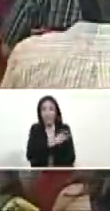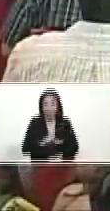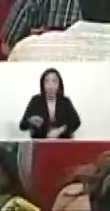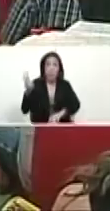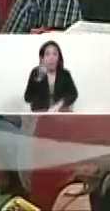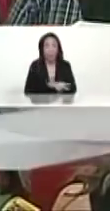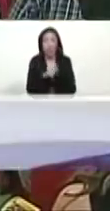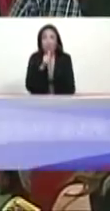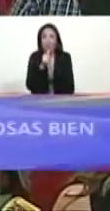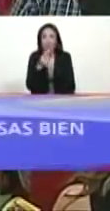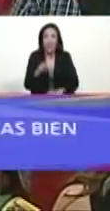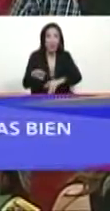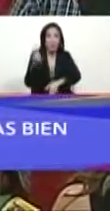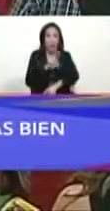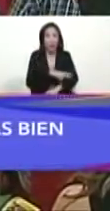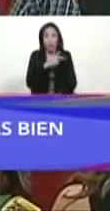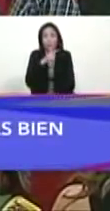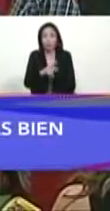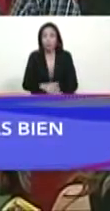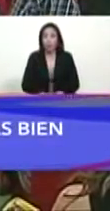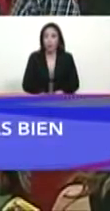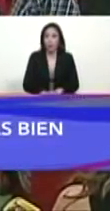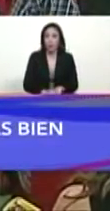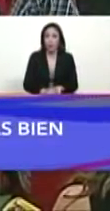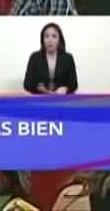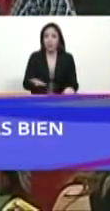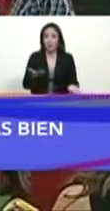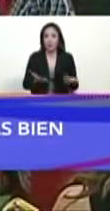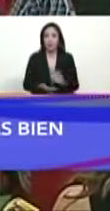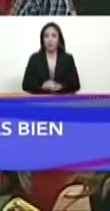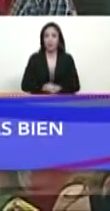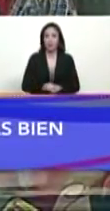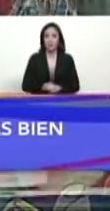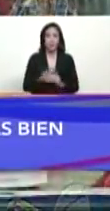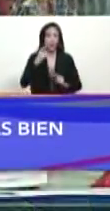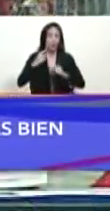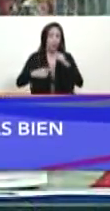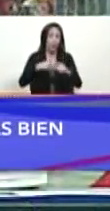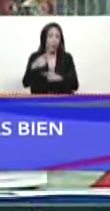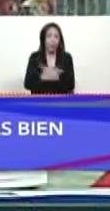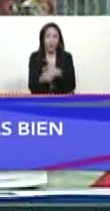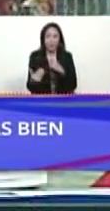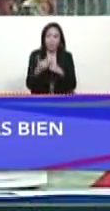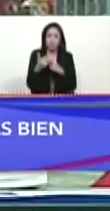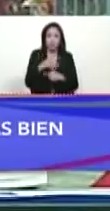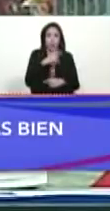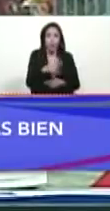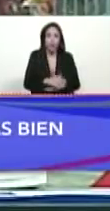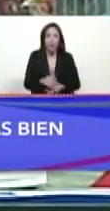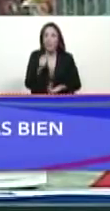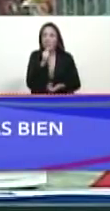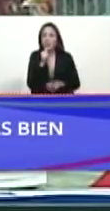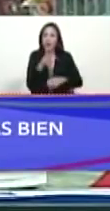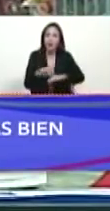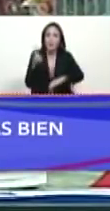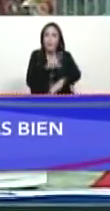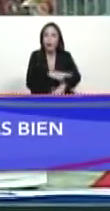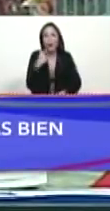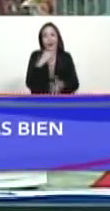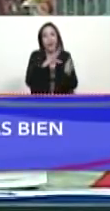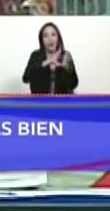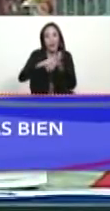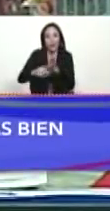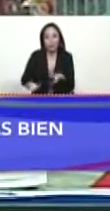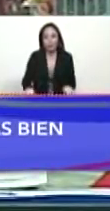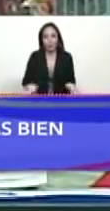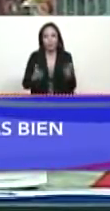silencioso que nosotros tenemos todos los días haciéndole daño al pueblo es el burocratismo, es